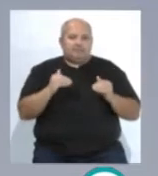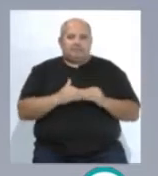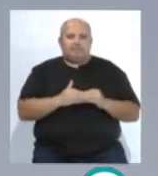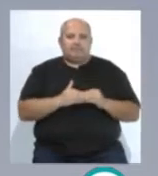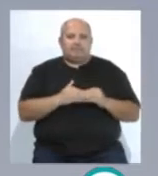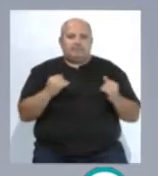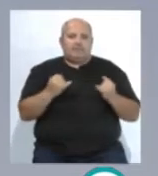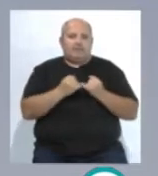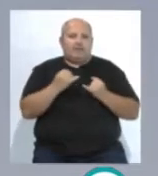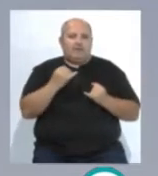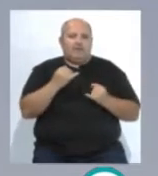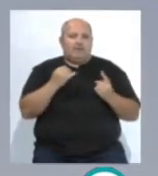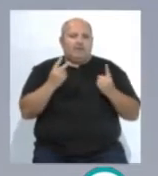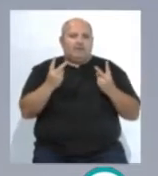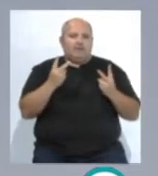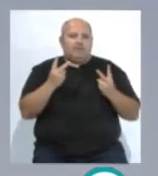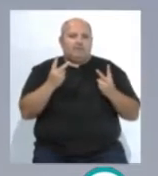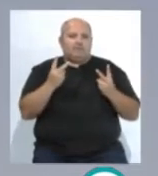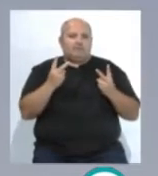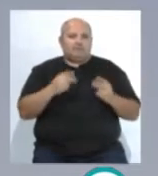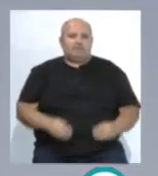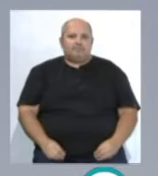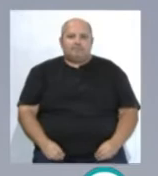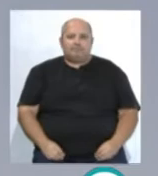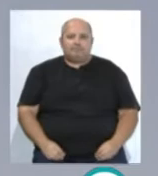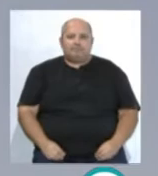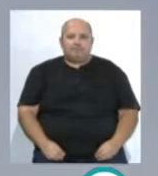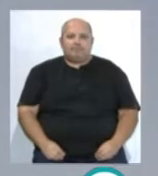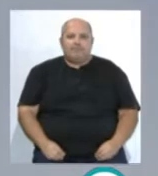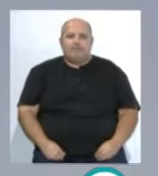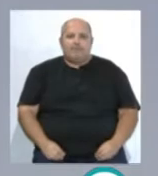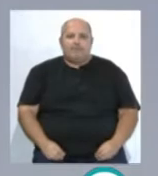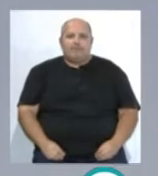y Tenerife 2, Real Oviedo 1.